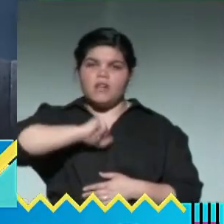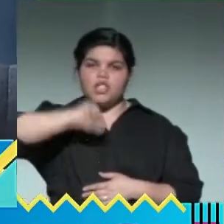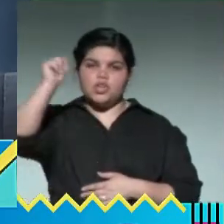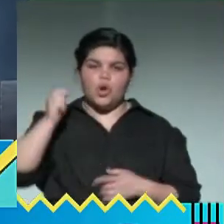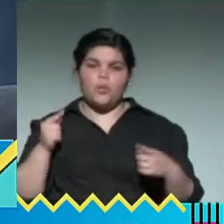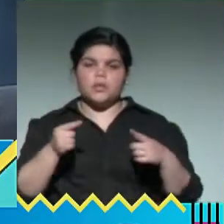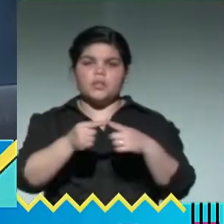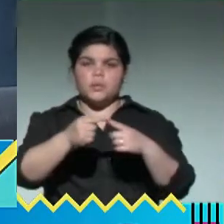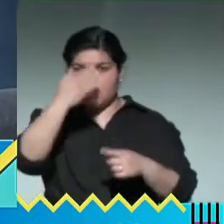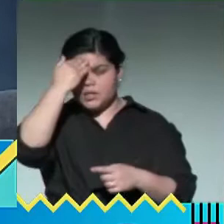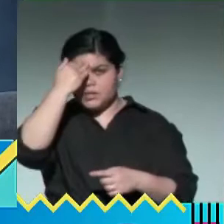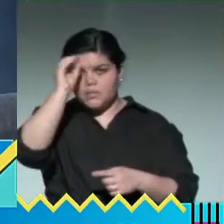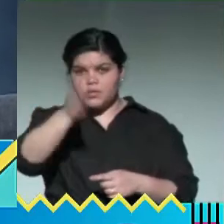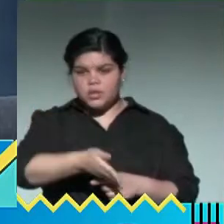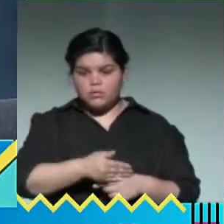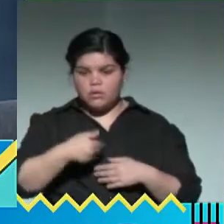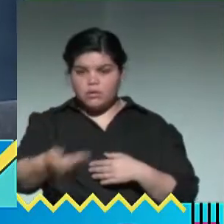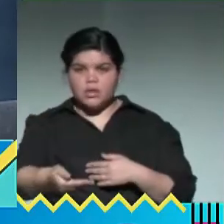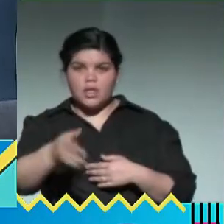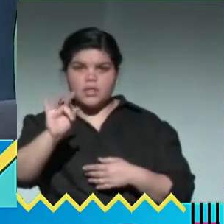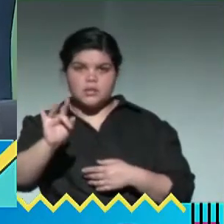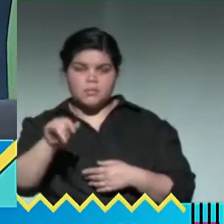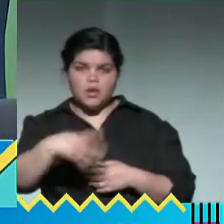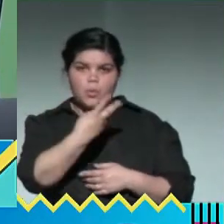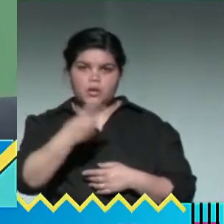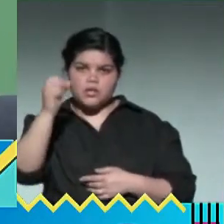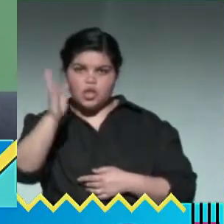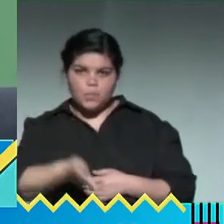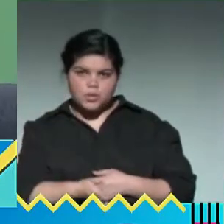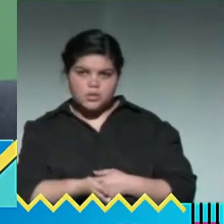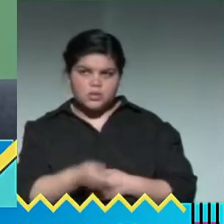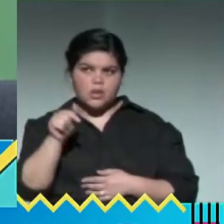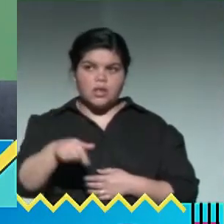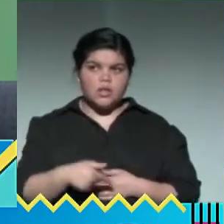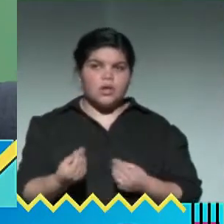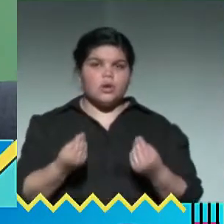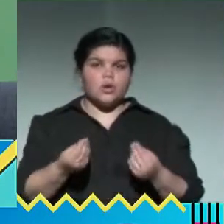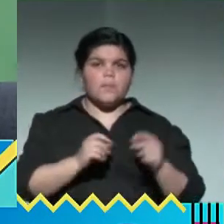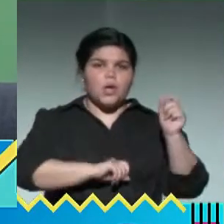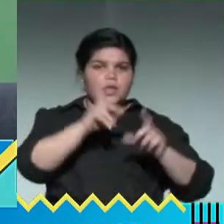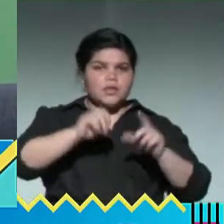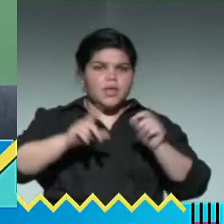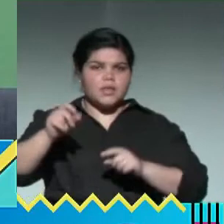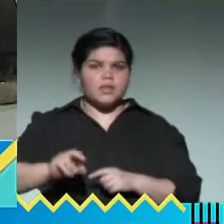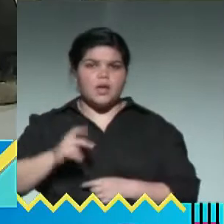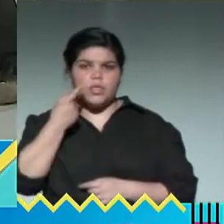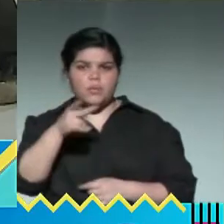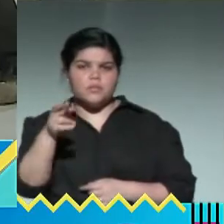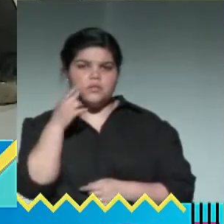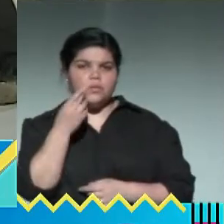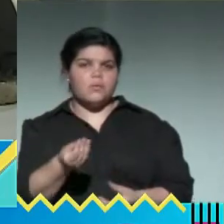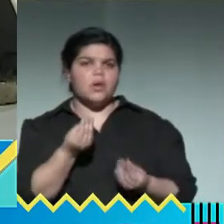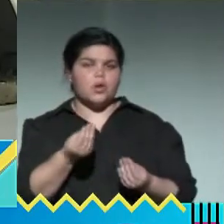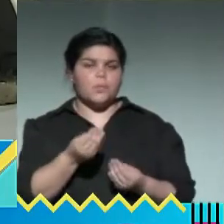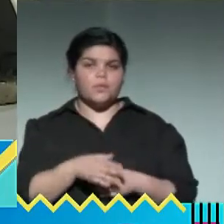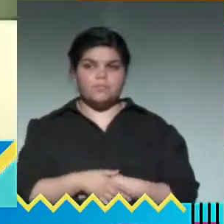bien decías, a un 42 a fin de año. Si estas estadísticas para el 2019, ¿cómo son? Yo creo